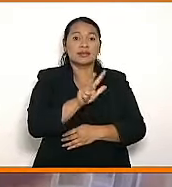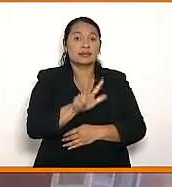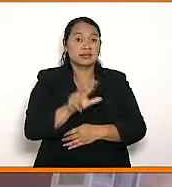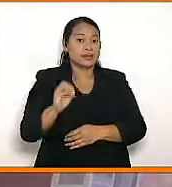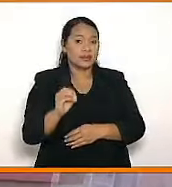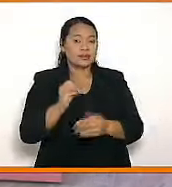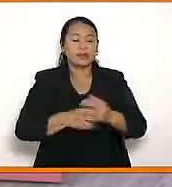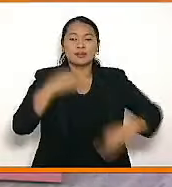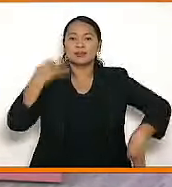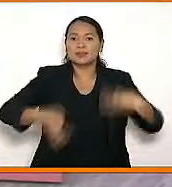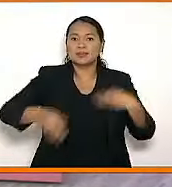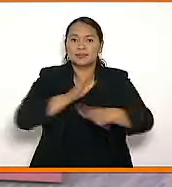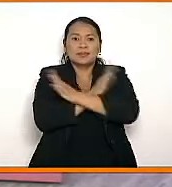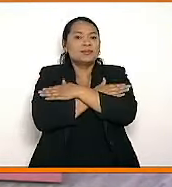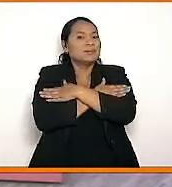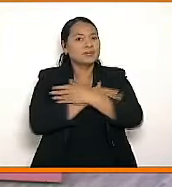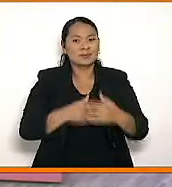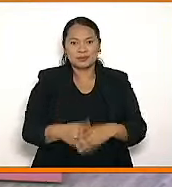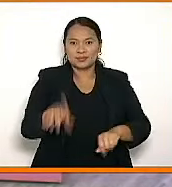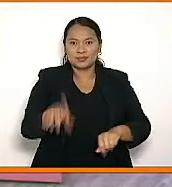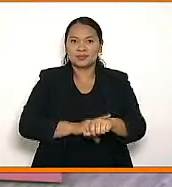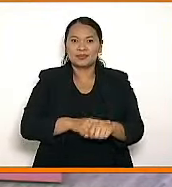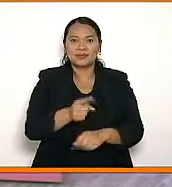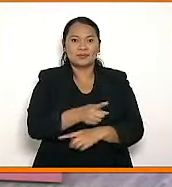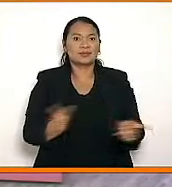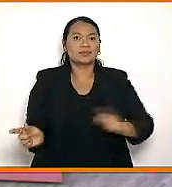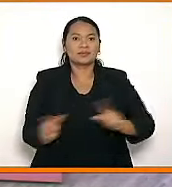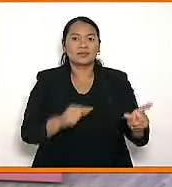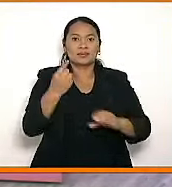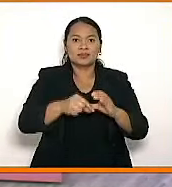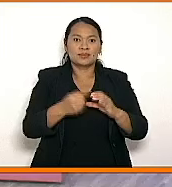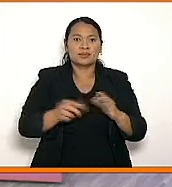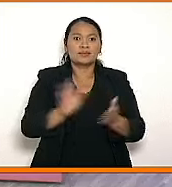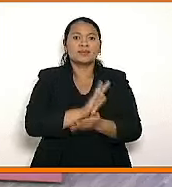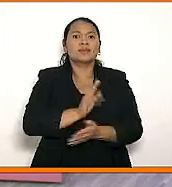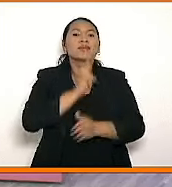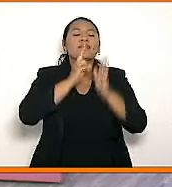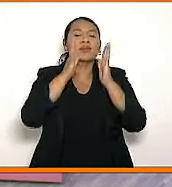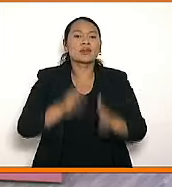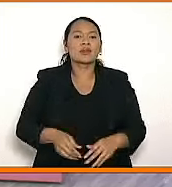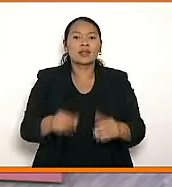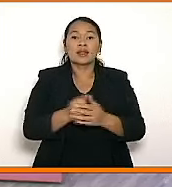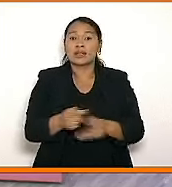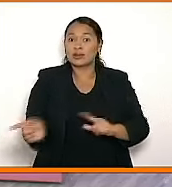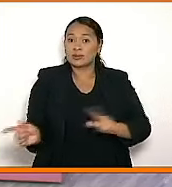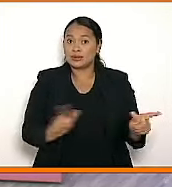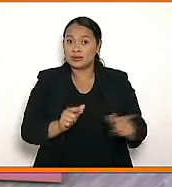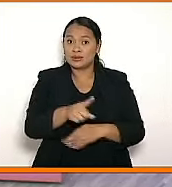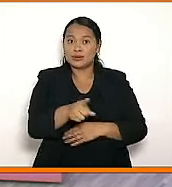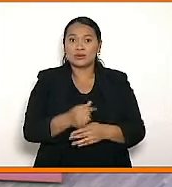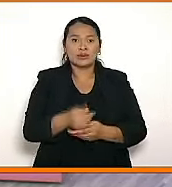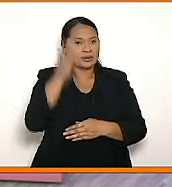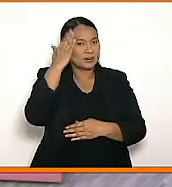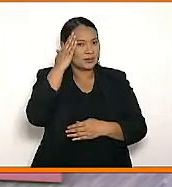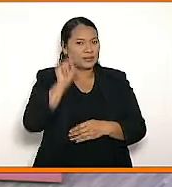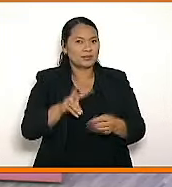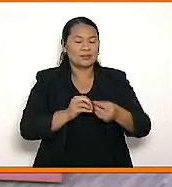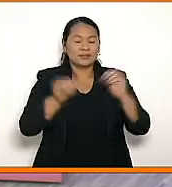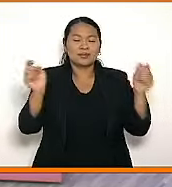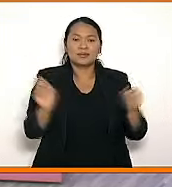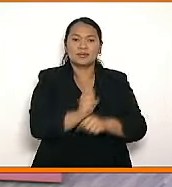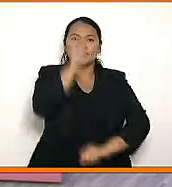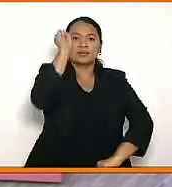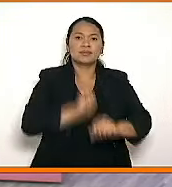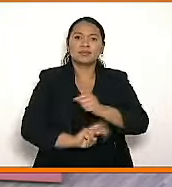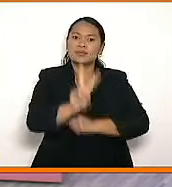330. ¡Felicidades! Ahora es momento de que tengas esa guía que te eche en mano porque vamos a conocer los dos afortunados números ganadores